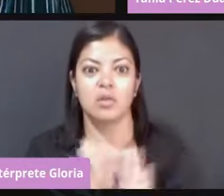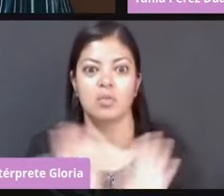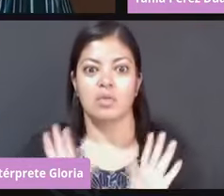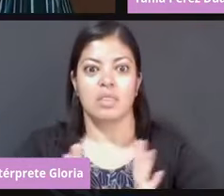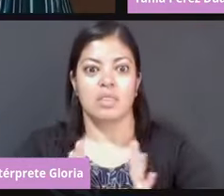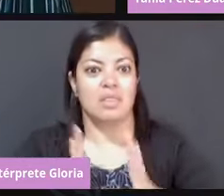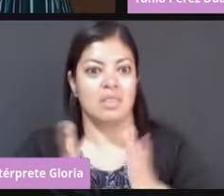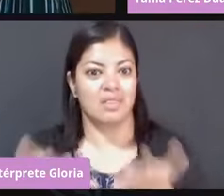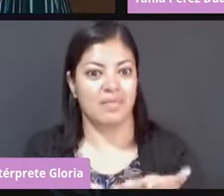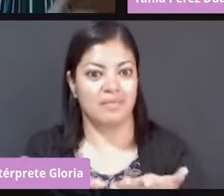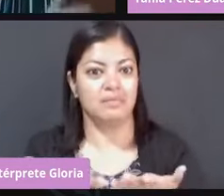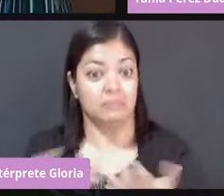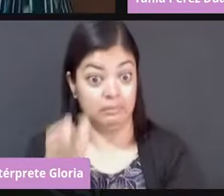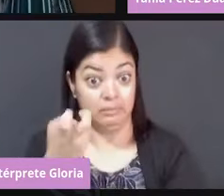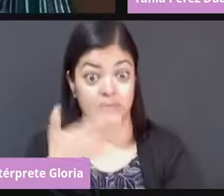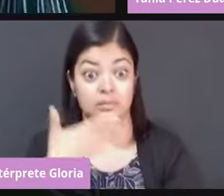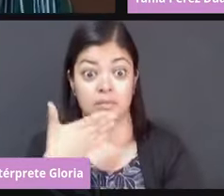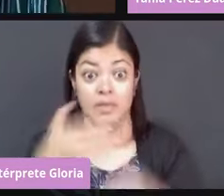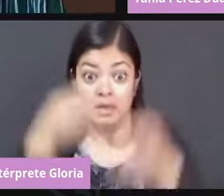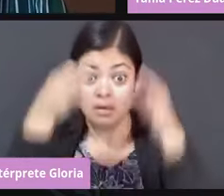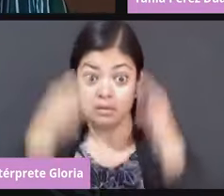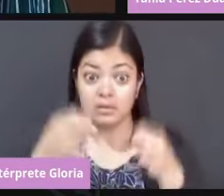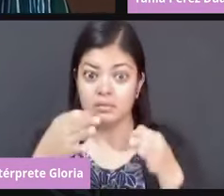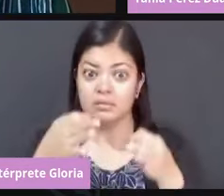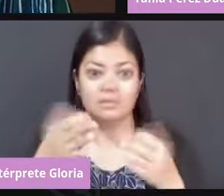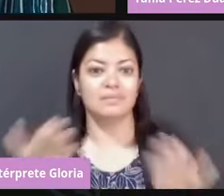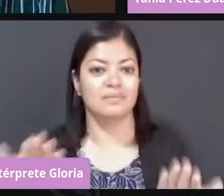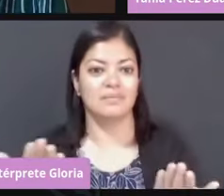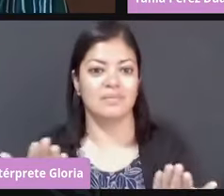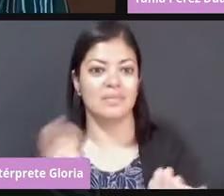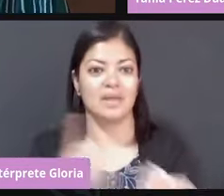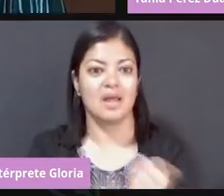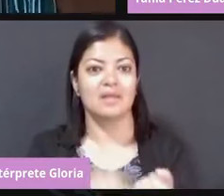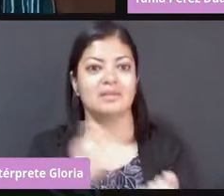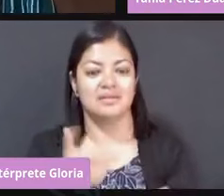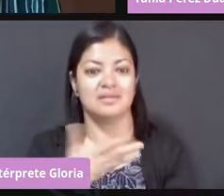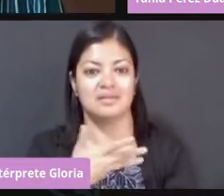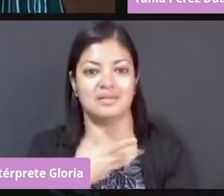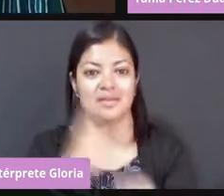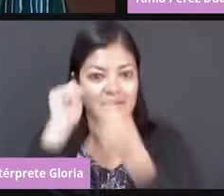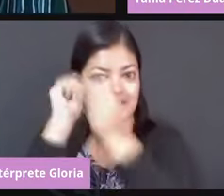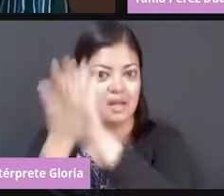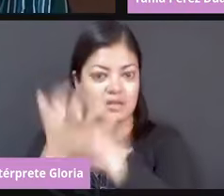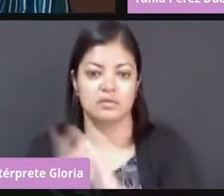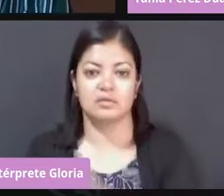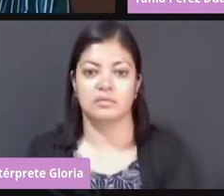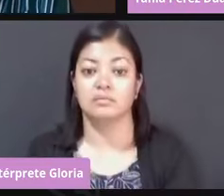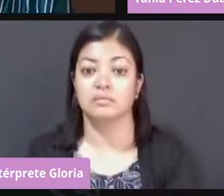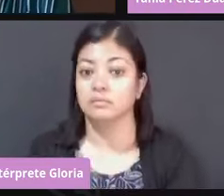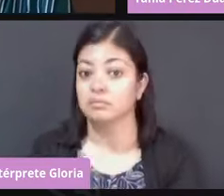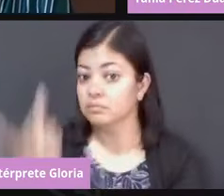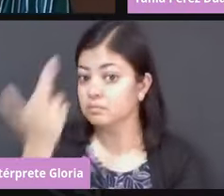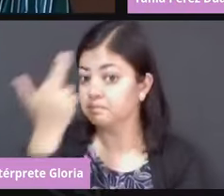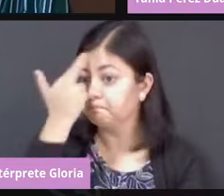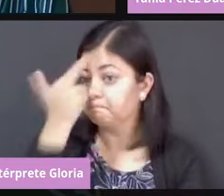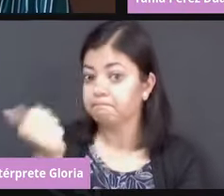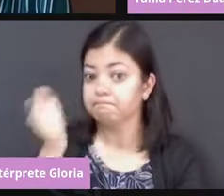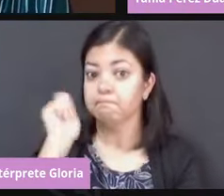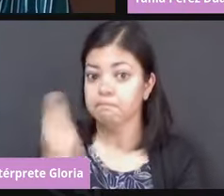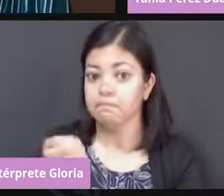que no se ve una figura real de quien padece este trastorno. Influye bastante, yo diría, en el